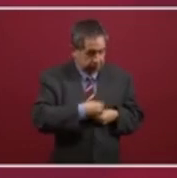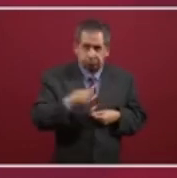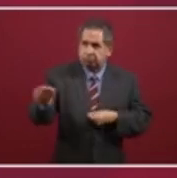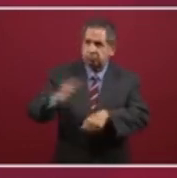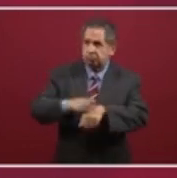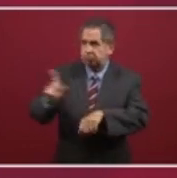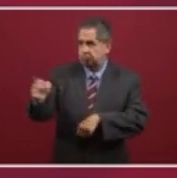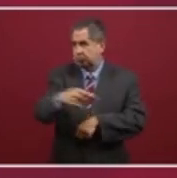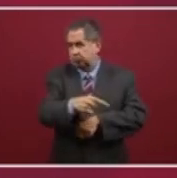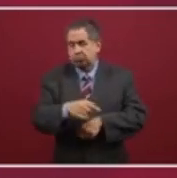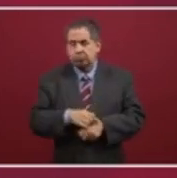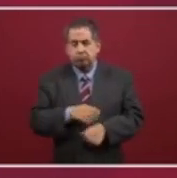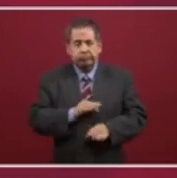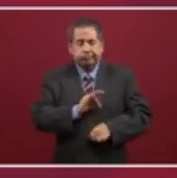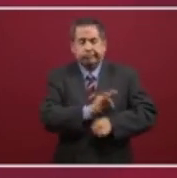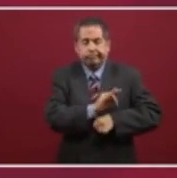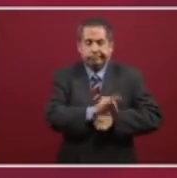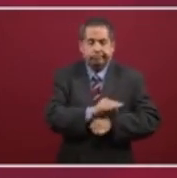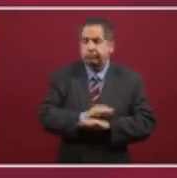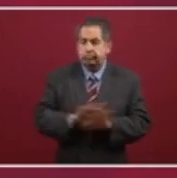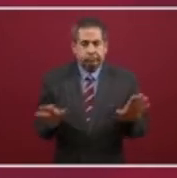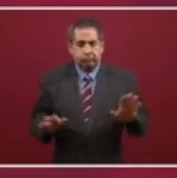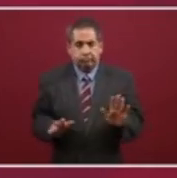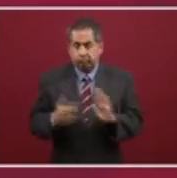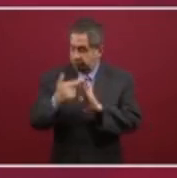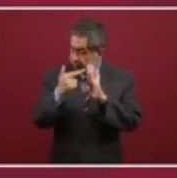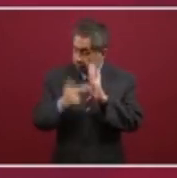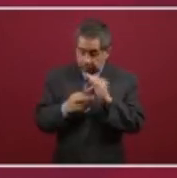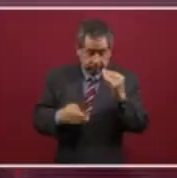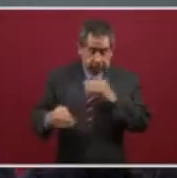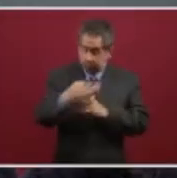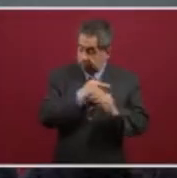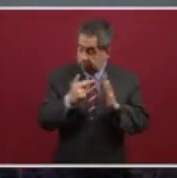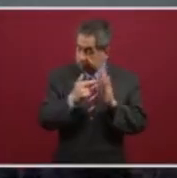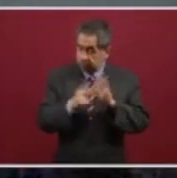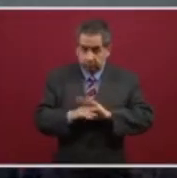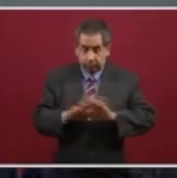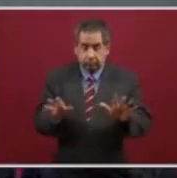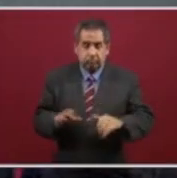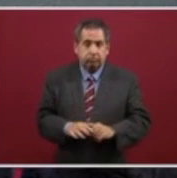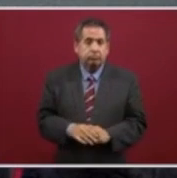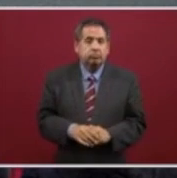encubridores. Esa es una regla.